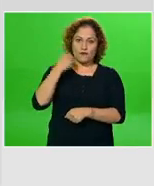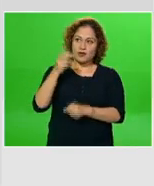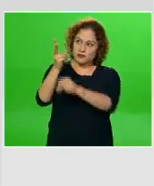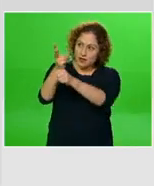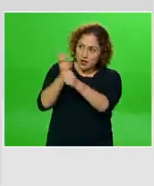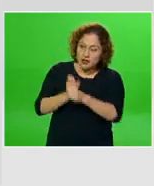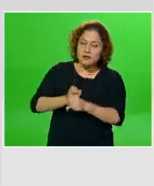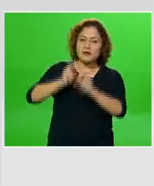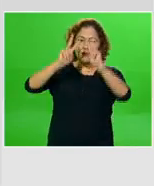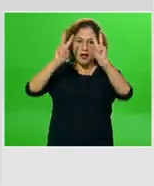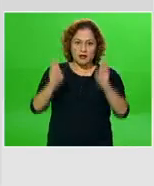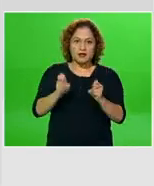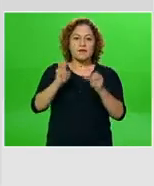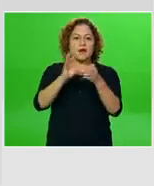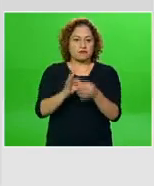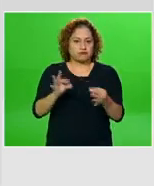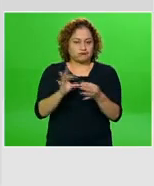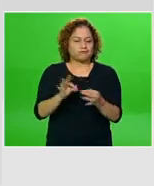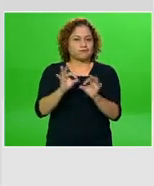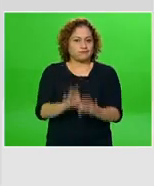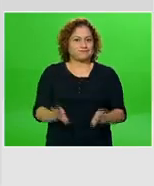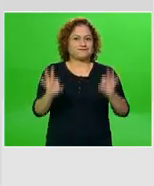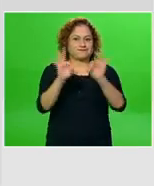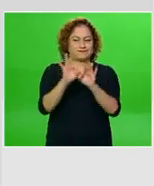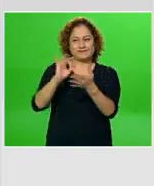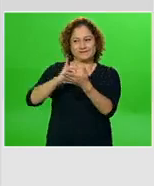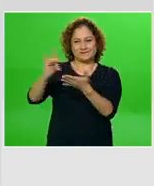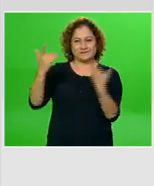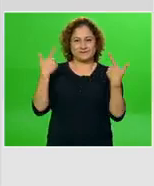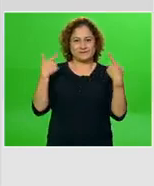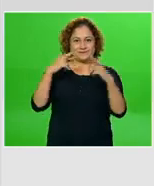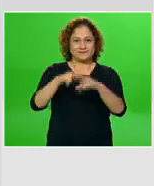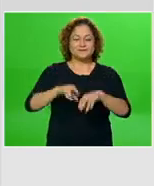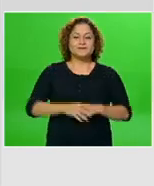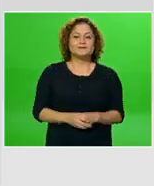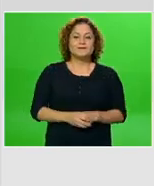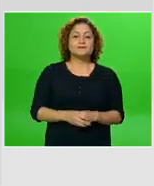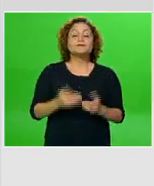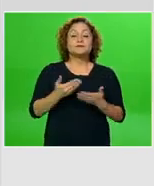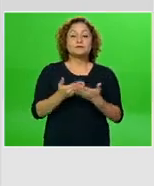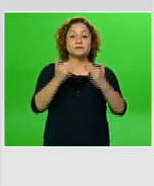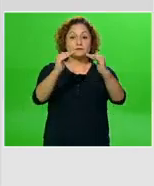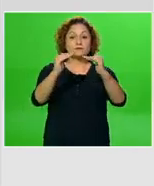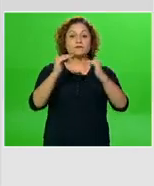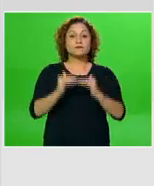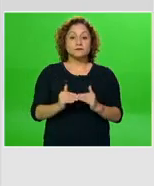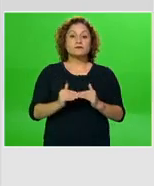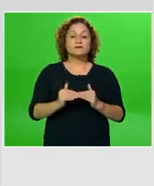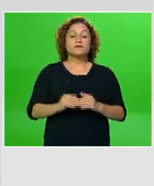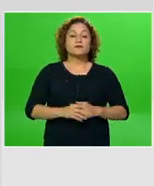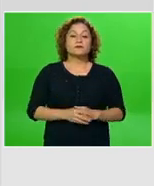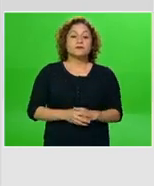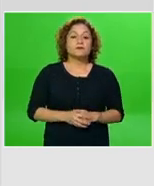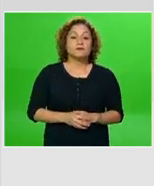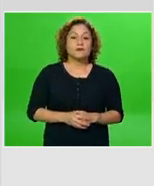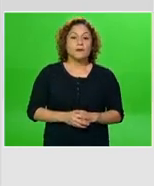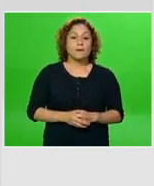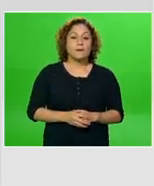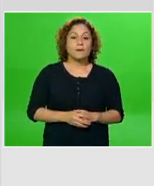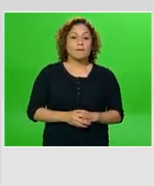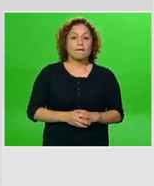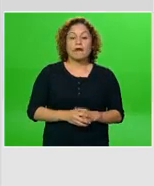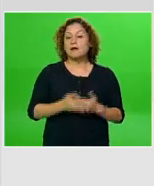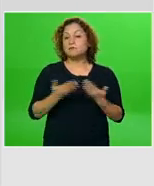maestro jason y pues bueno deberíamos entonces la palabra muchísimas gracias a los